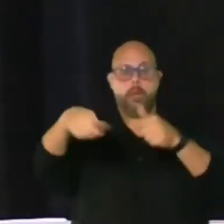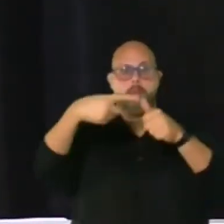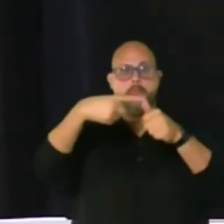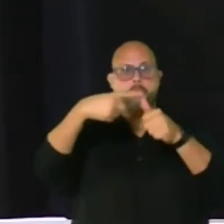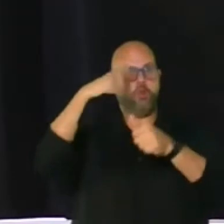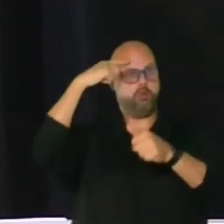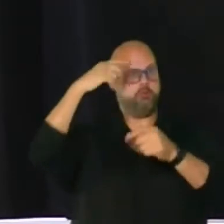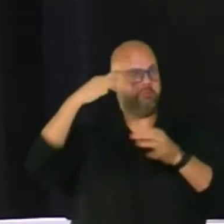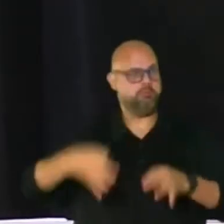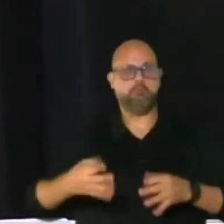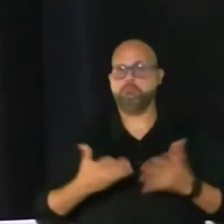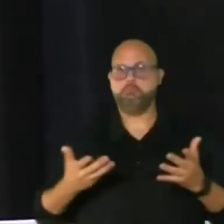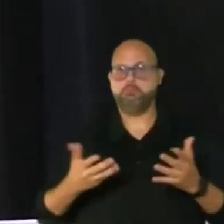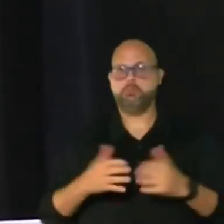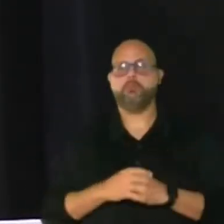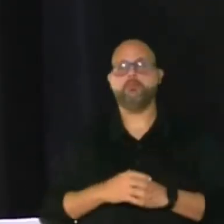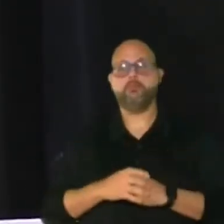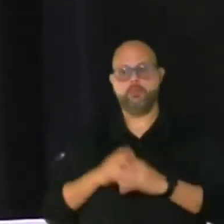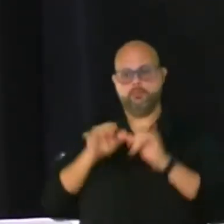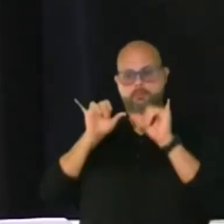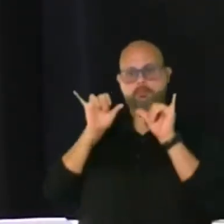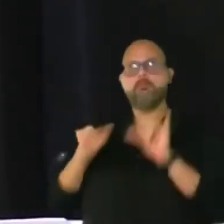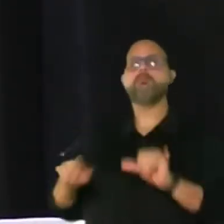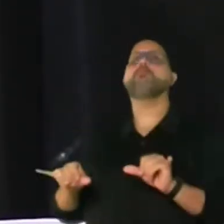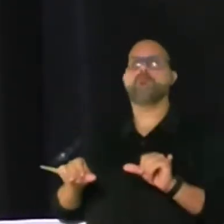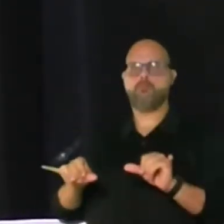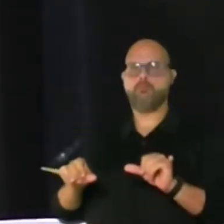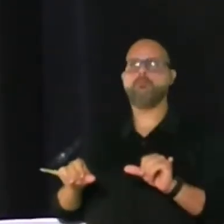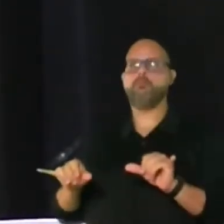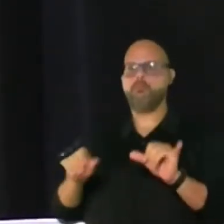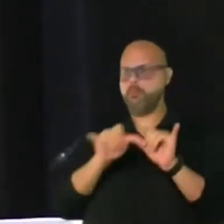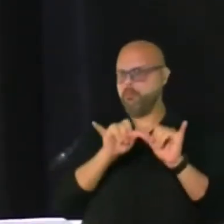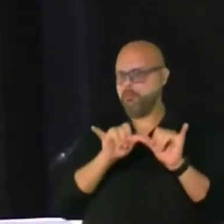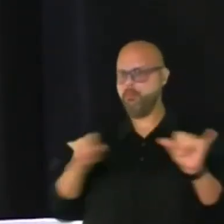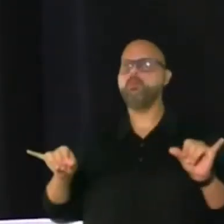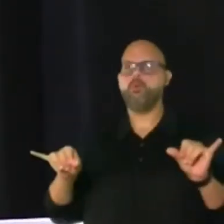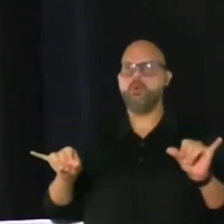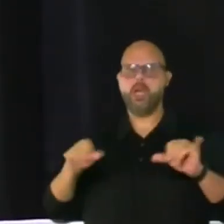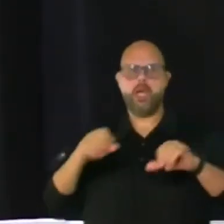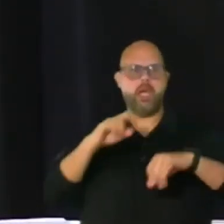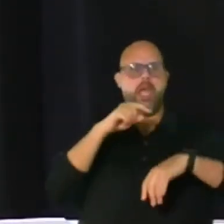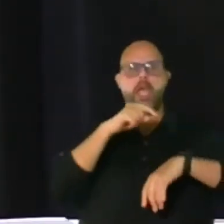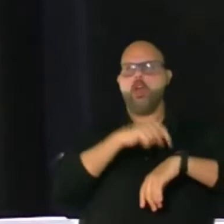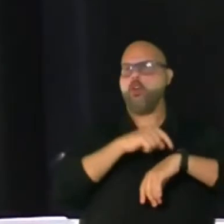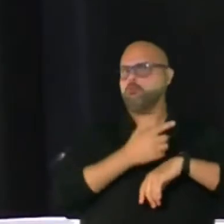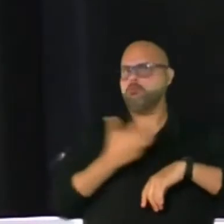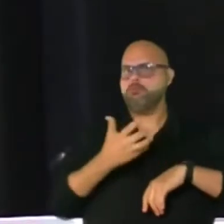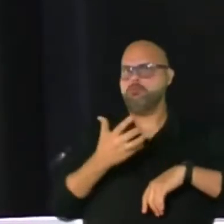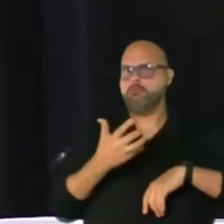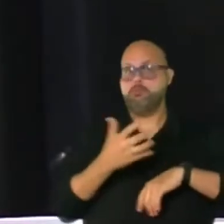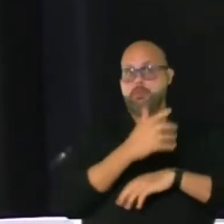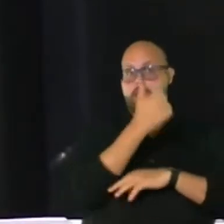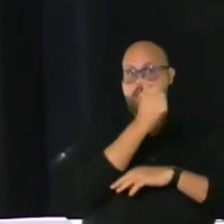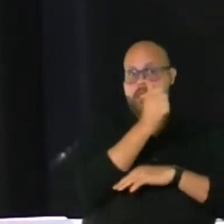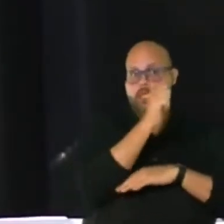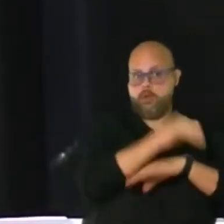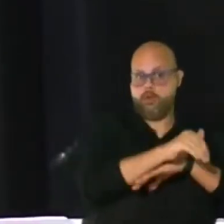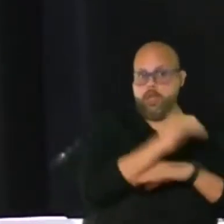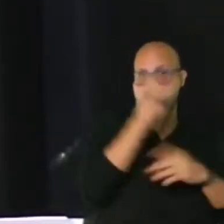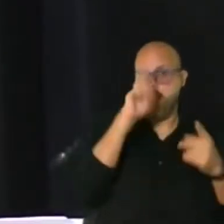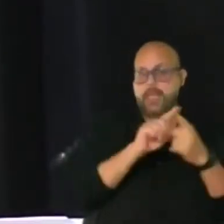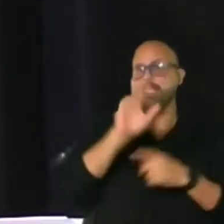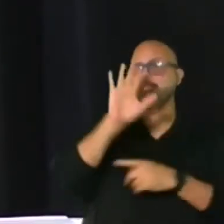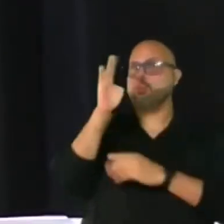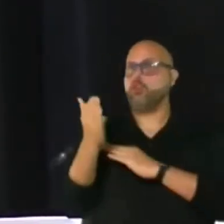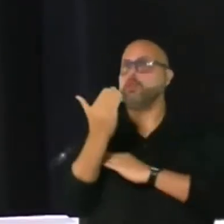se mantiene el toque de queda establecido en nuestra isla de 10 de la noche a 5 de la mañana. Y esta orden